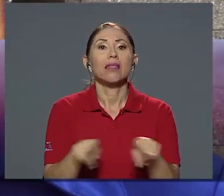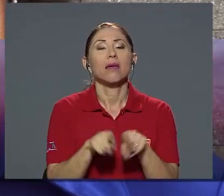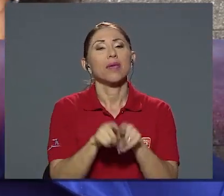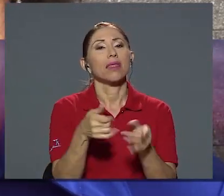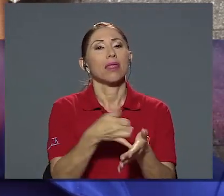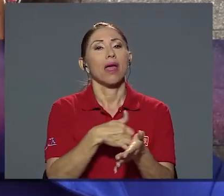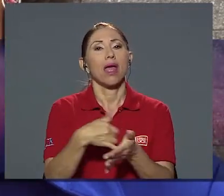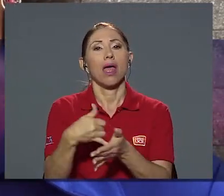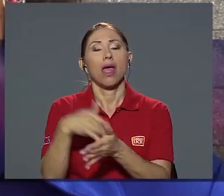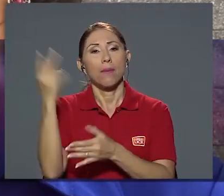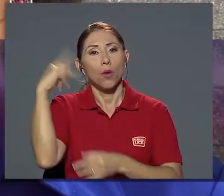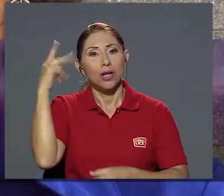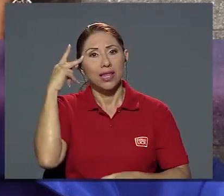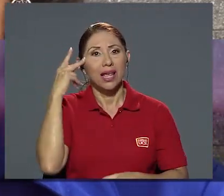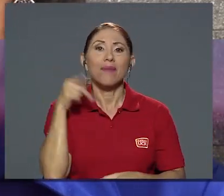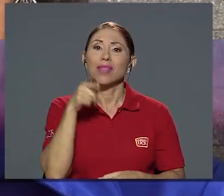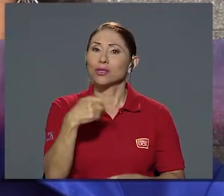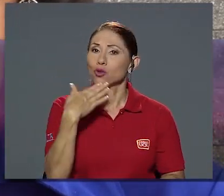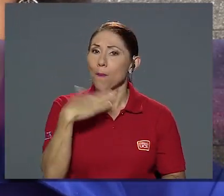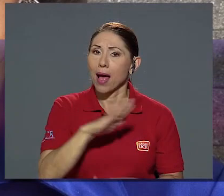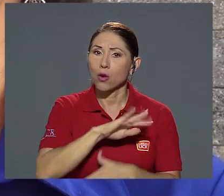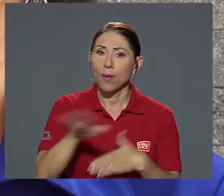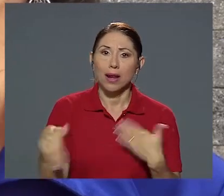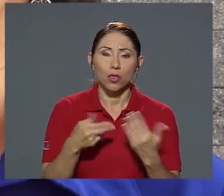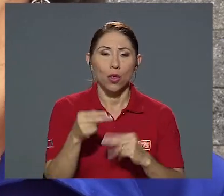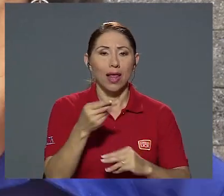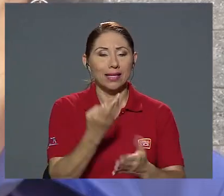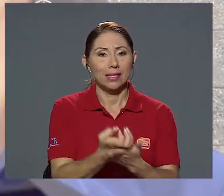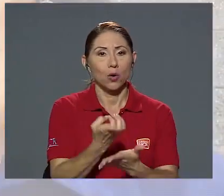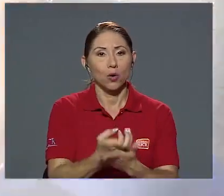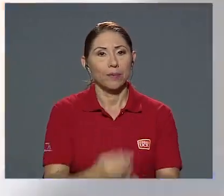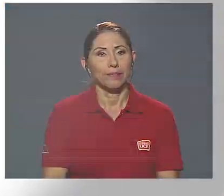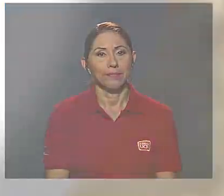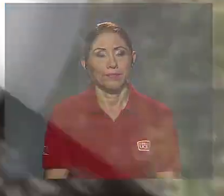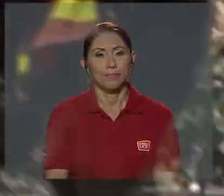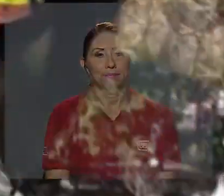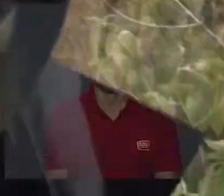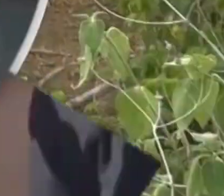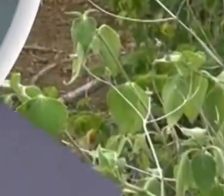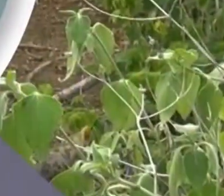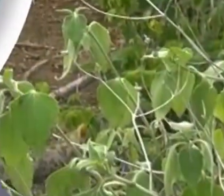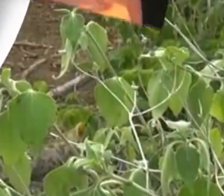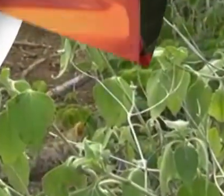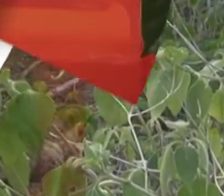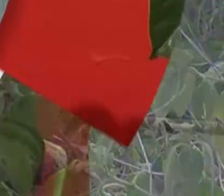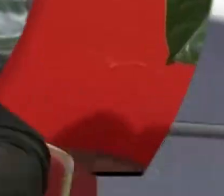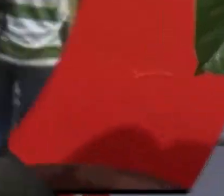una inestabilidad política, bueno, eso es perjudicial para todas las economías.